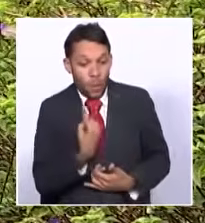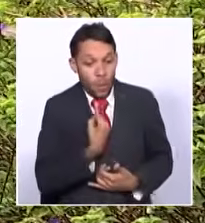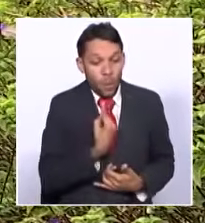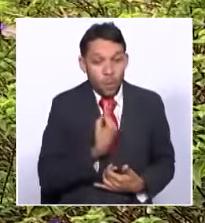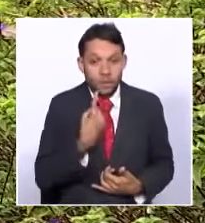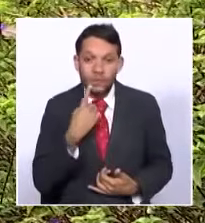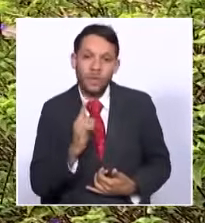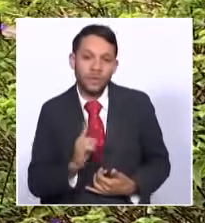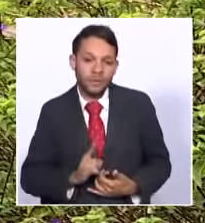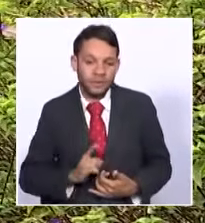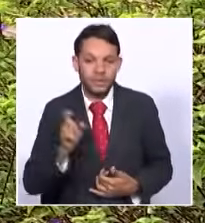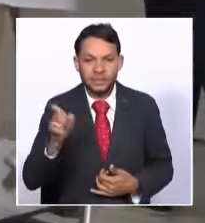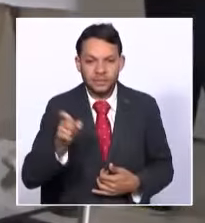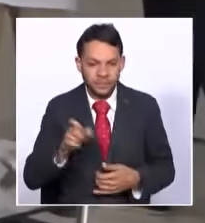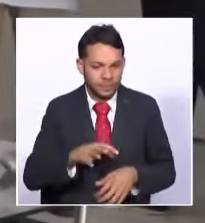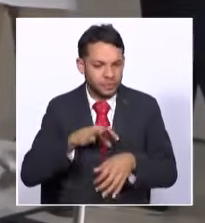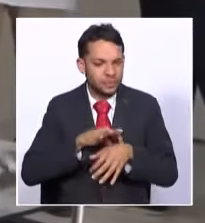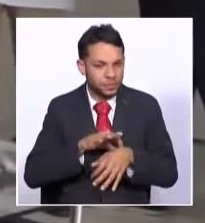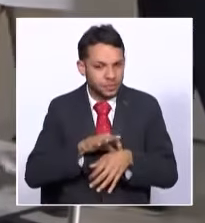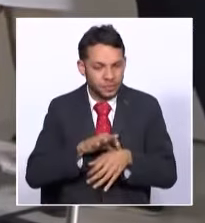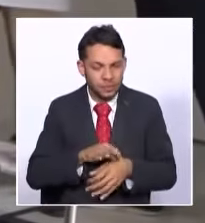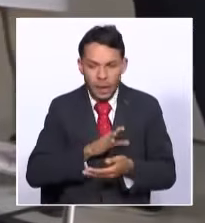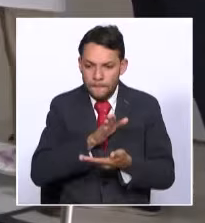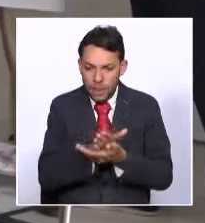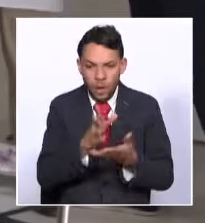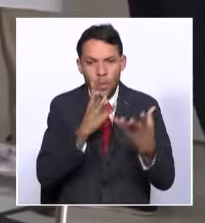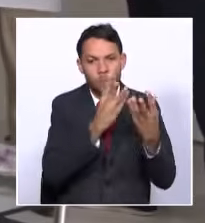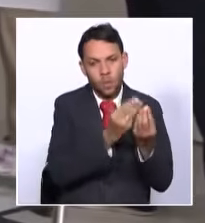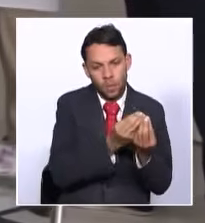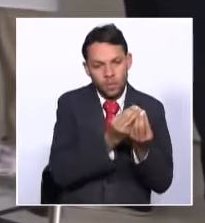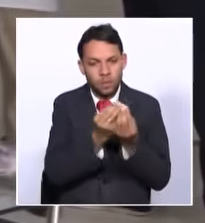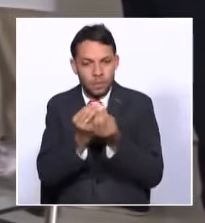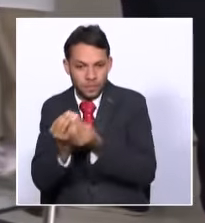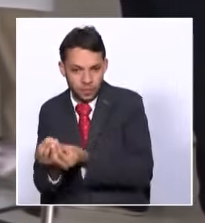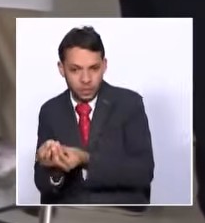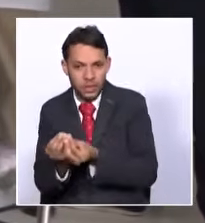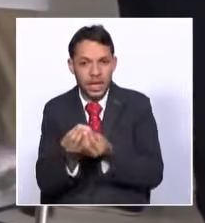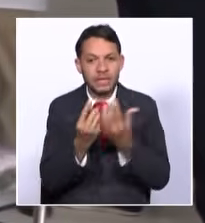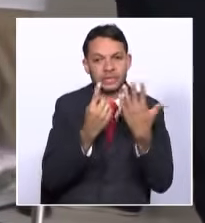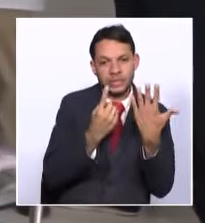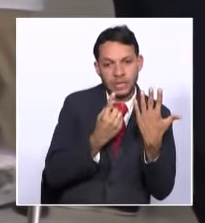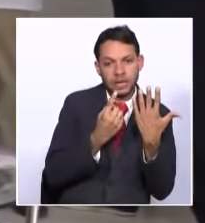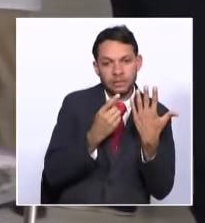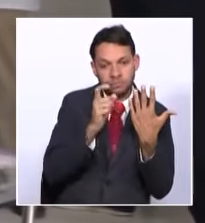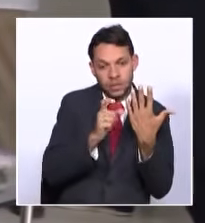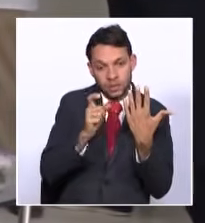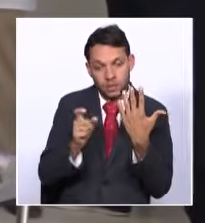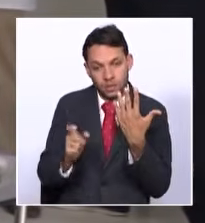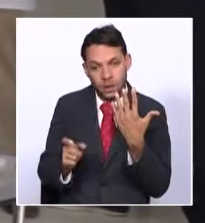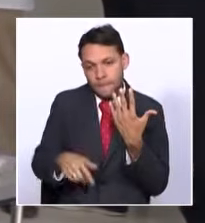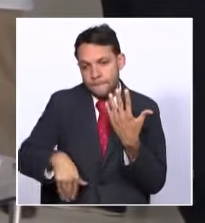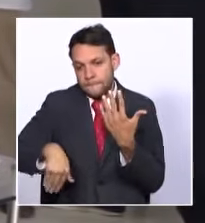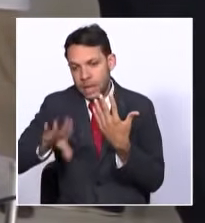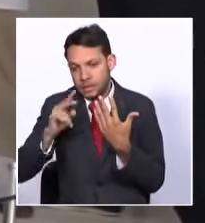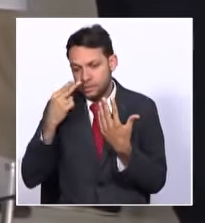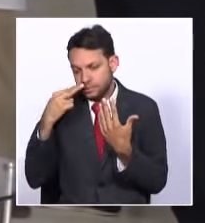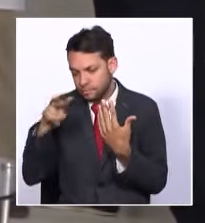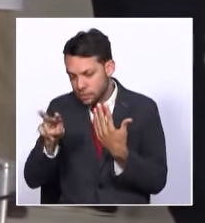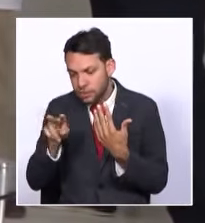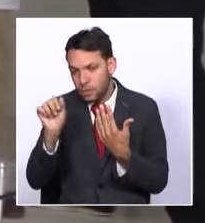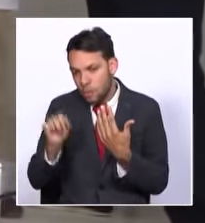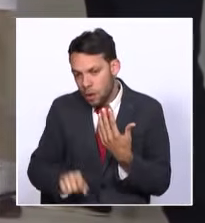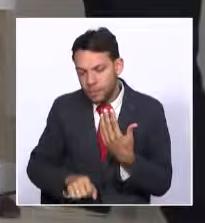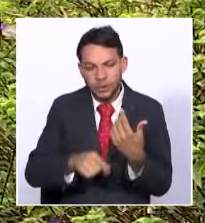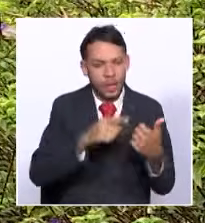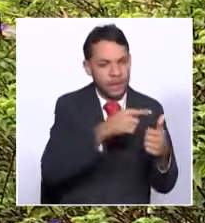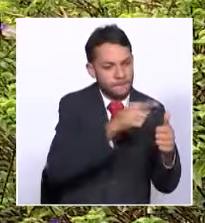hago una consulta integrativa, hago ronda médica, porque 4 y 6 ojos ven más que 2, y él estudió otras cosas y él